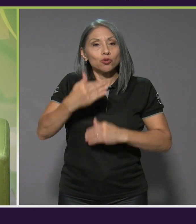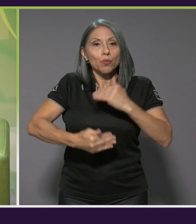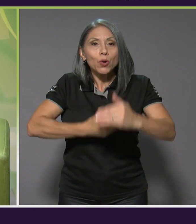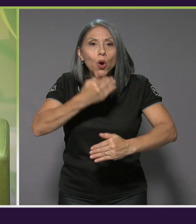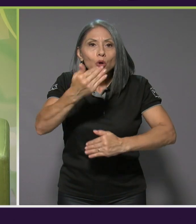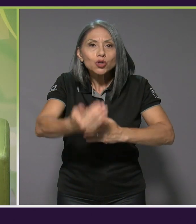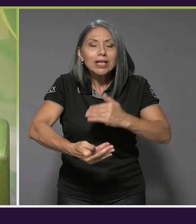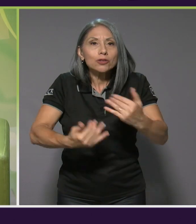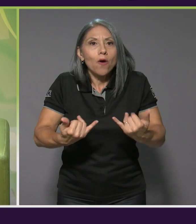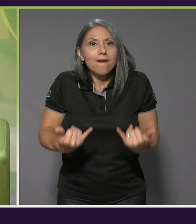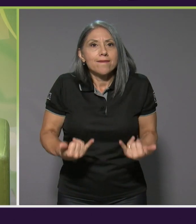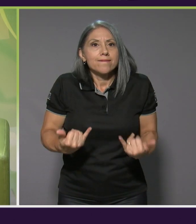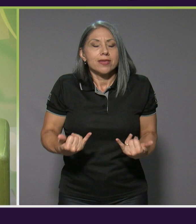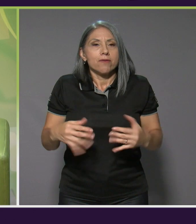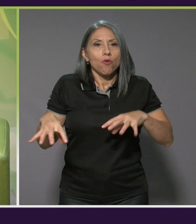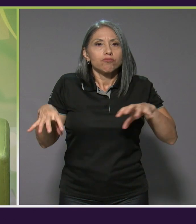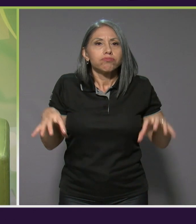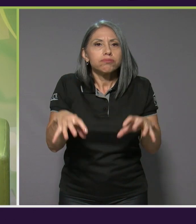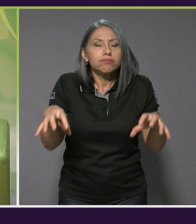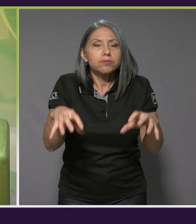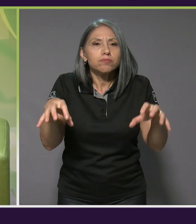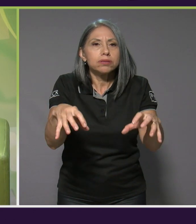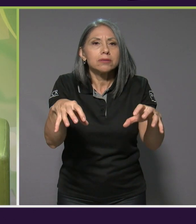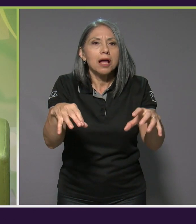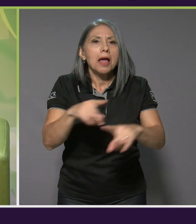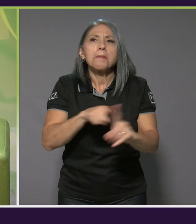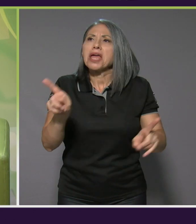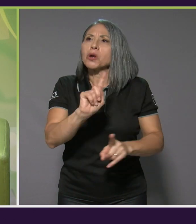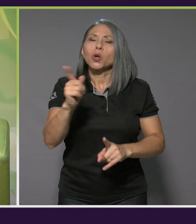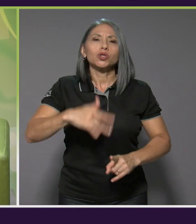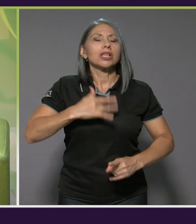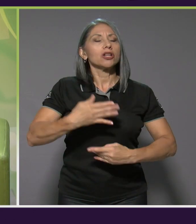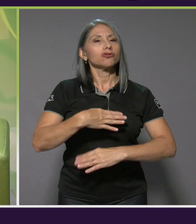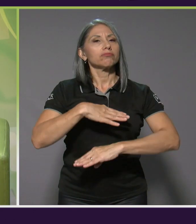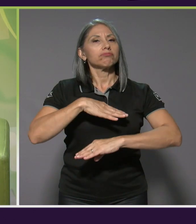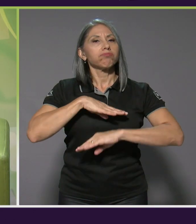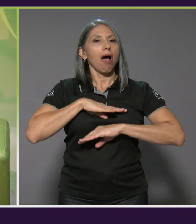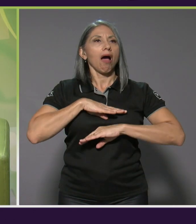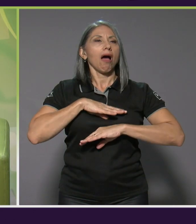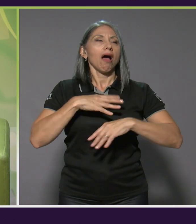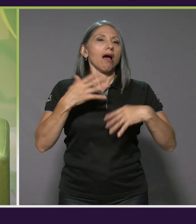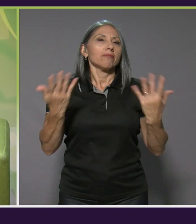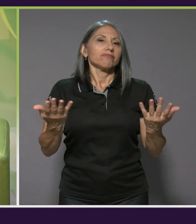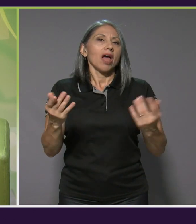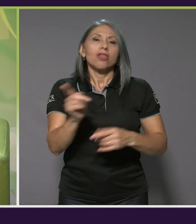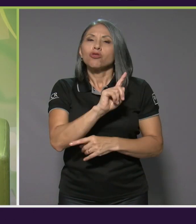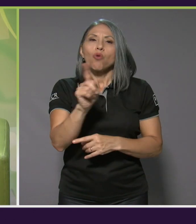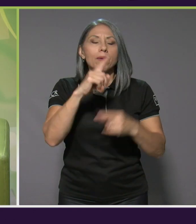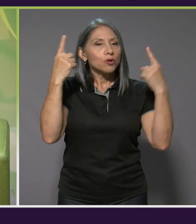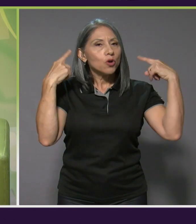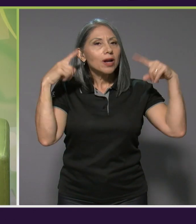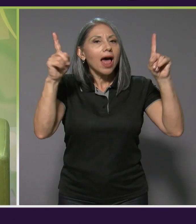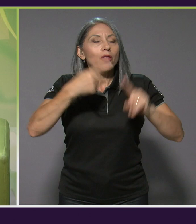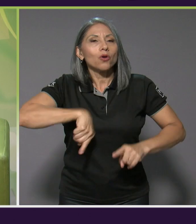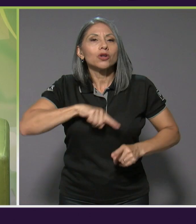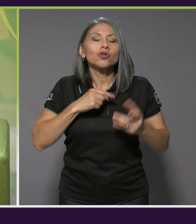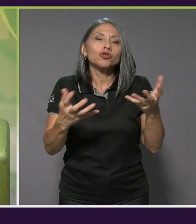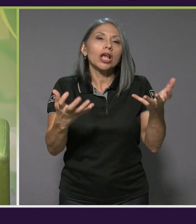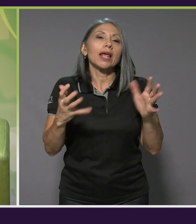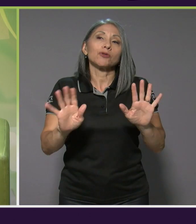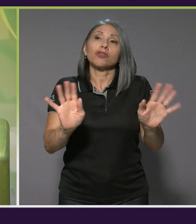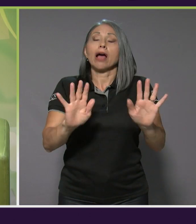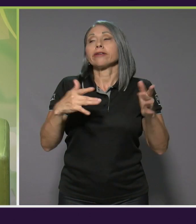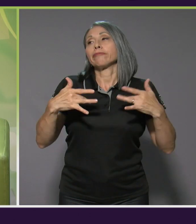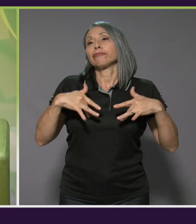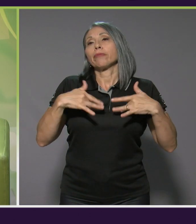vivo, y no por eso conformarnos con que no hemos llegado a donde quisiéramos porque estamos en el proceso, ¿verdad?